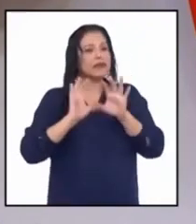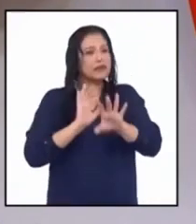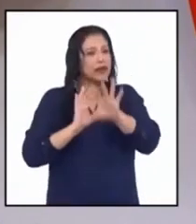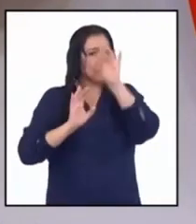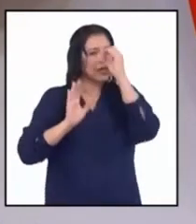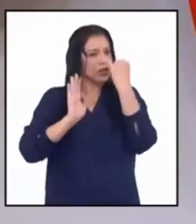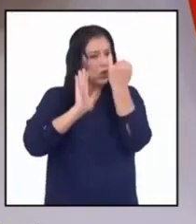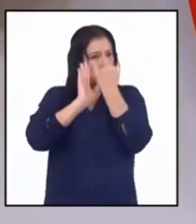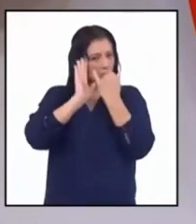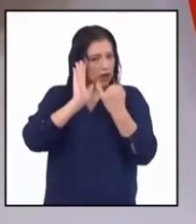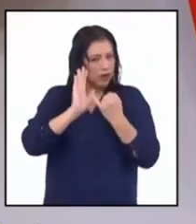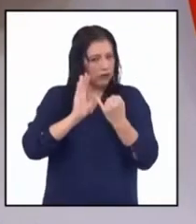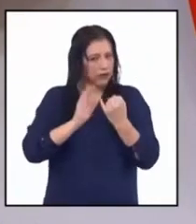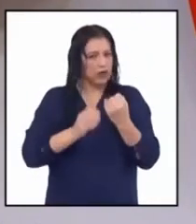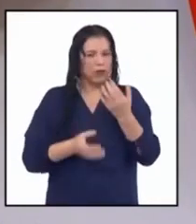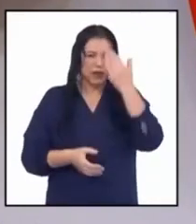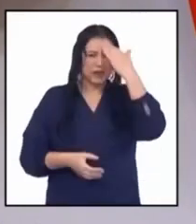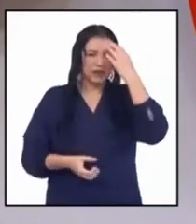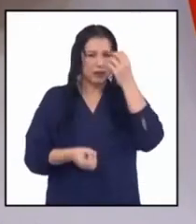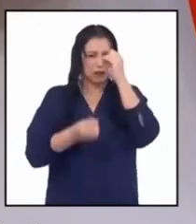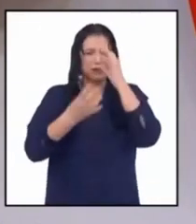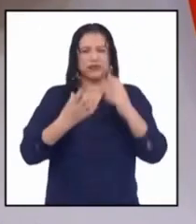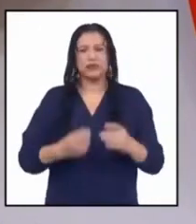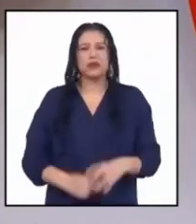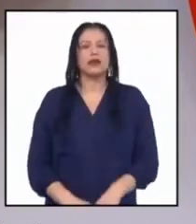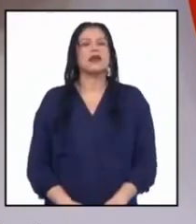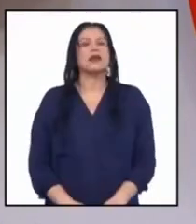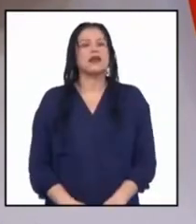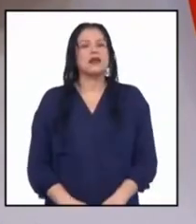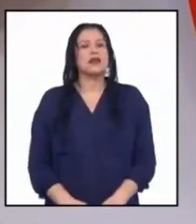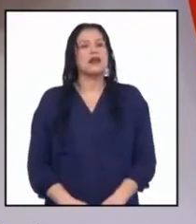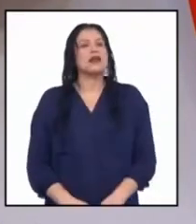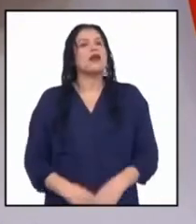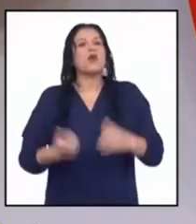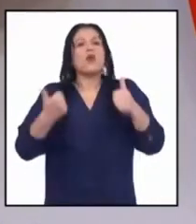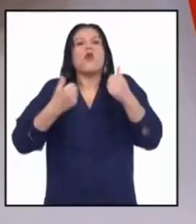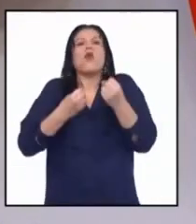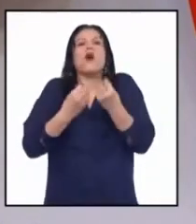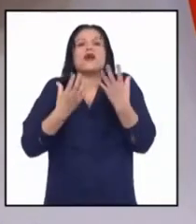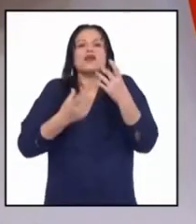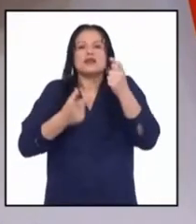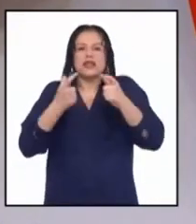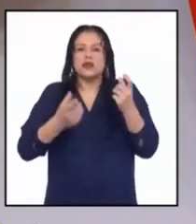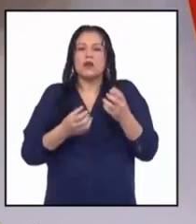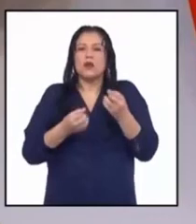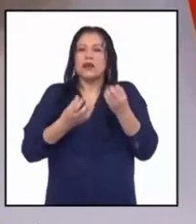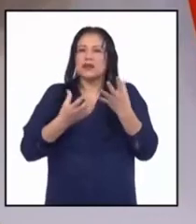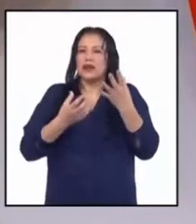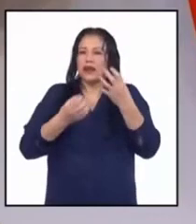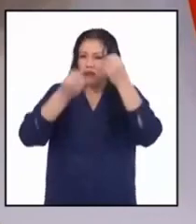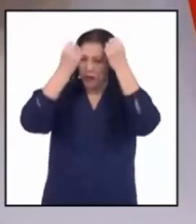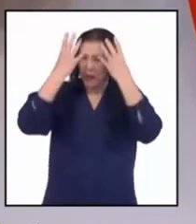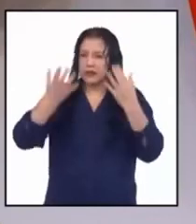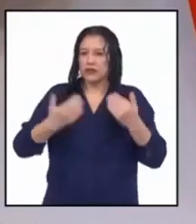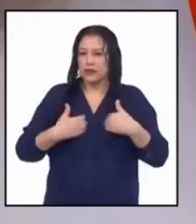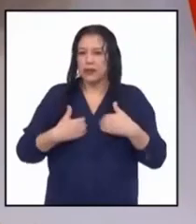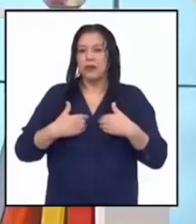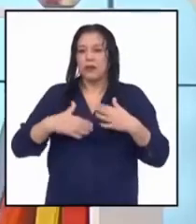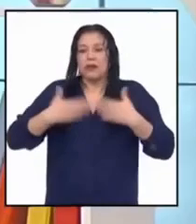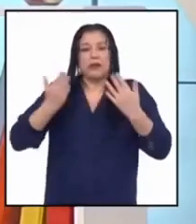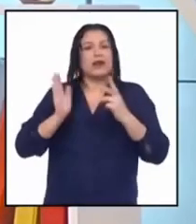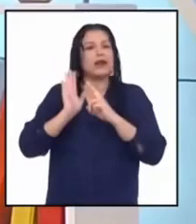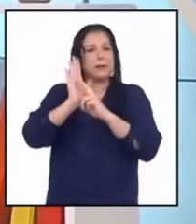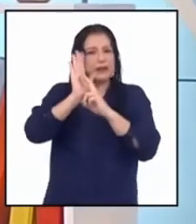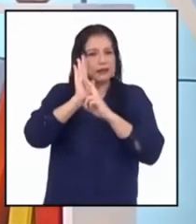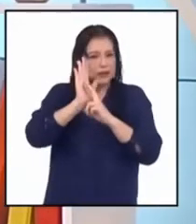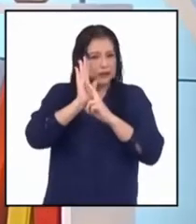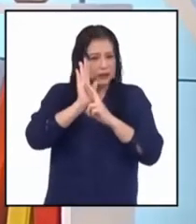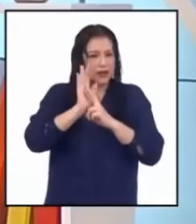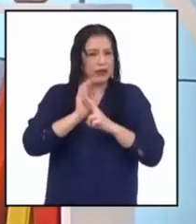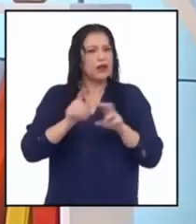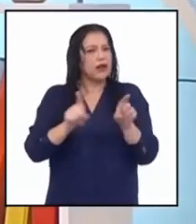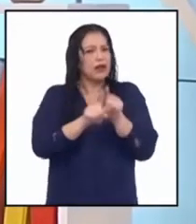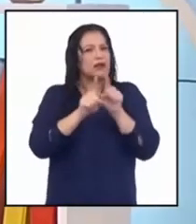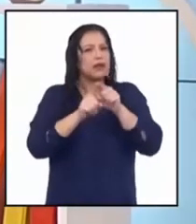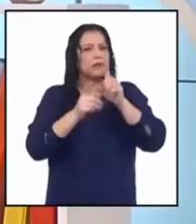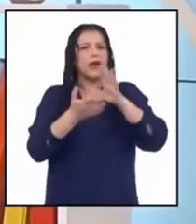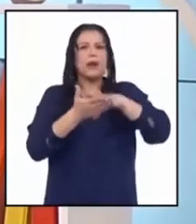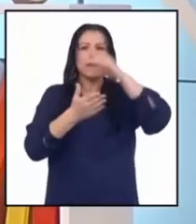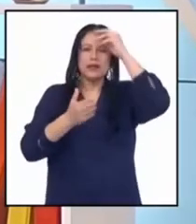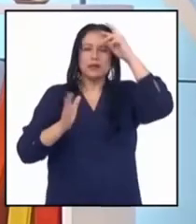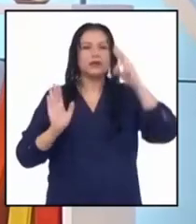tipo de gráfico estadístico, como son el tipo de variable y la cantidad de datos que tenemos para representar. Luego aprendimos